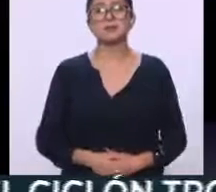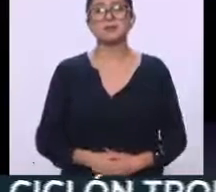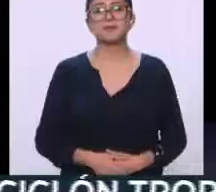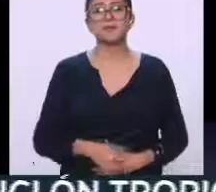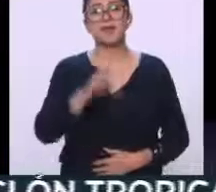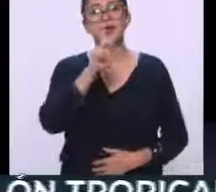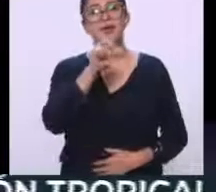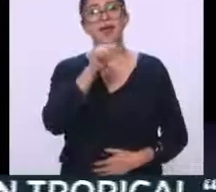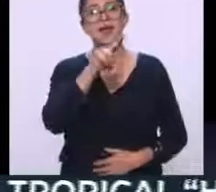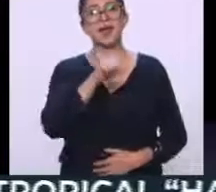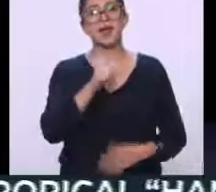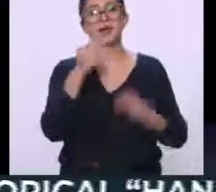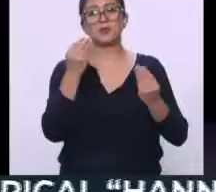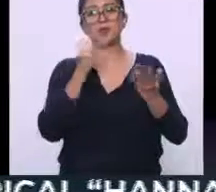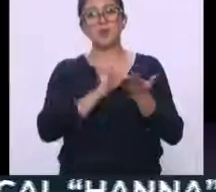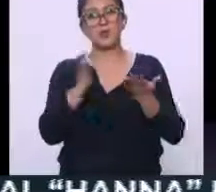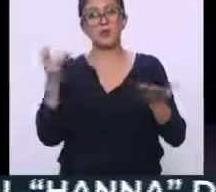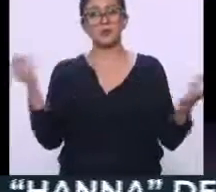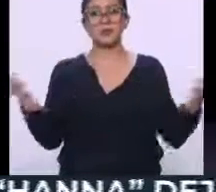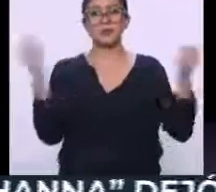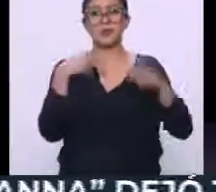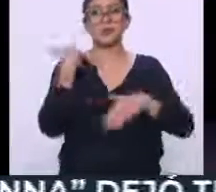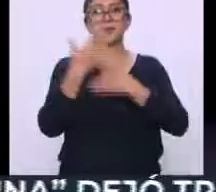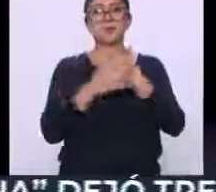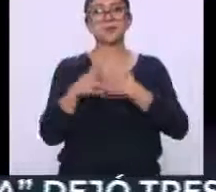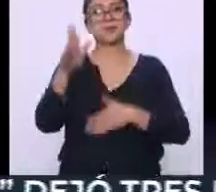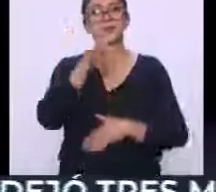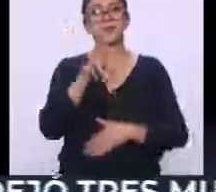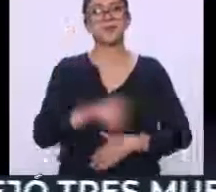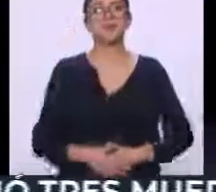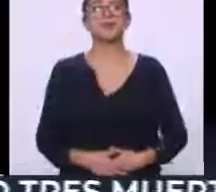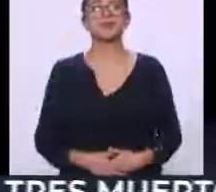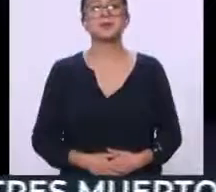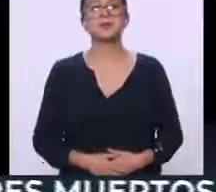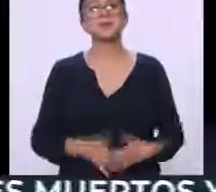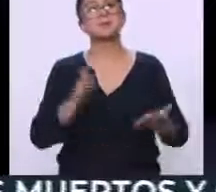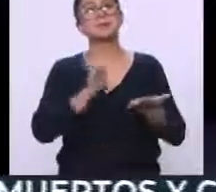muy pendientes. Muchas gracias, nos vemos el próximo martes. Gracias. Bye. Y a usted